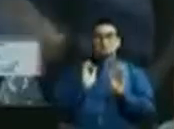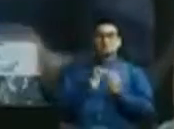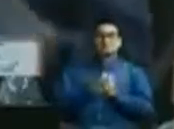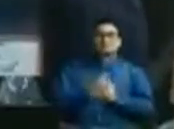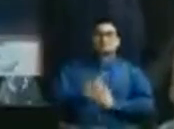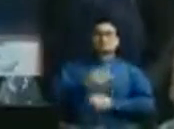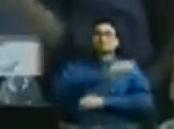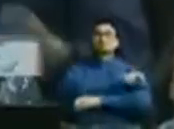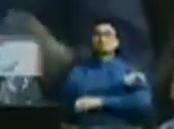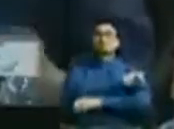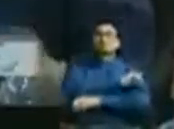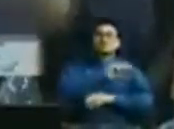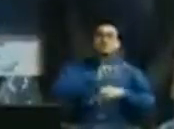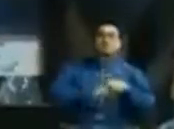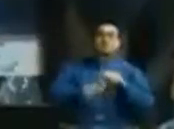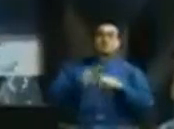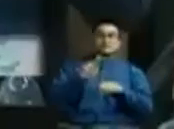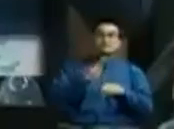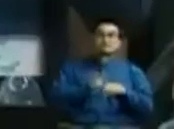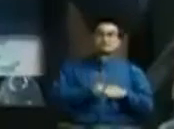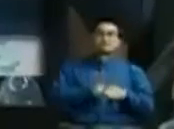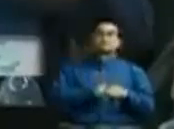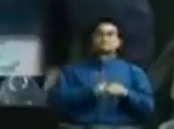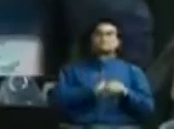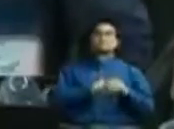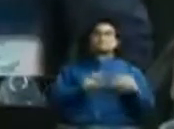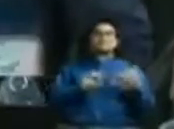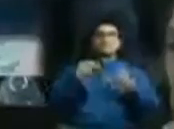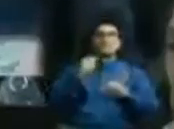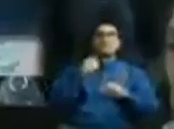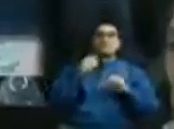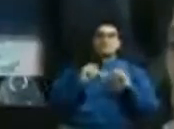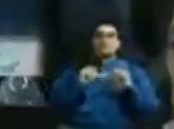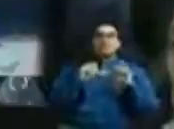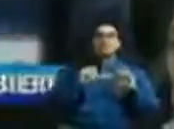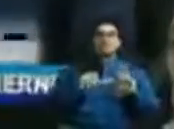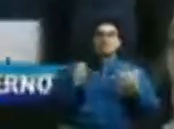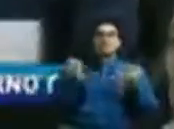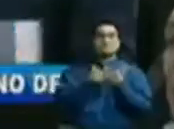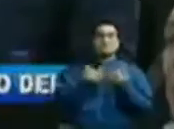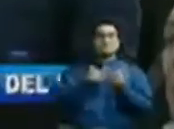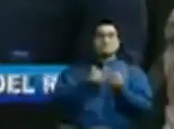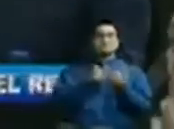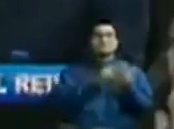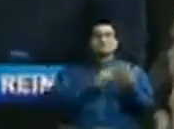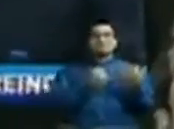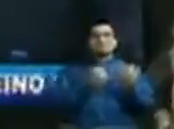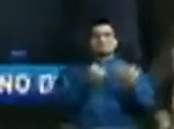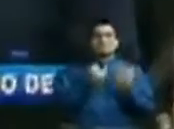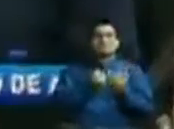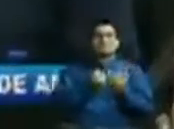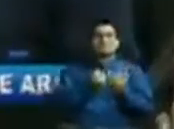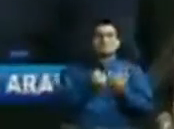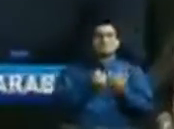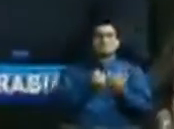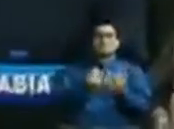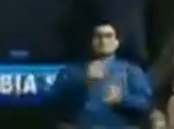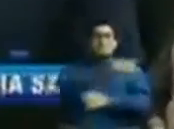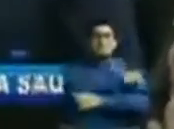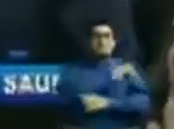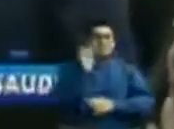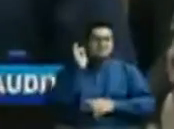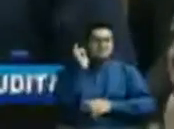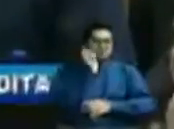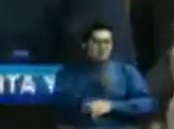La Policía Nacional es una institución y ha sido una de las instituciones más calumniadas y